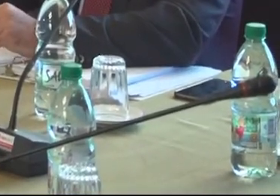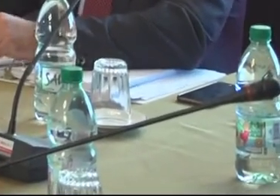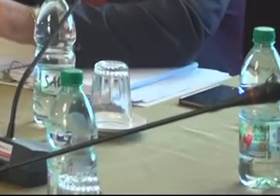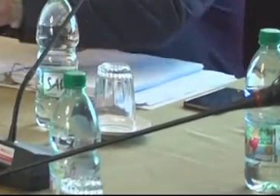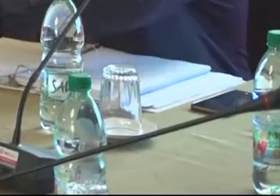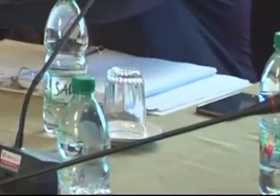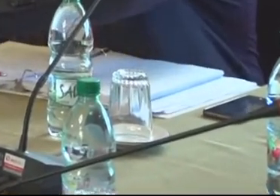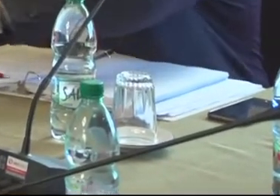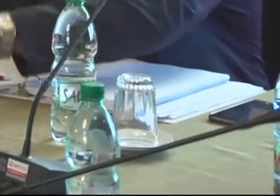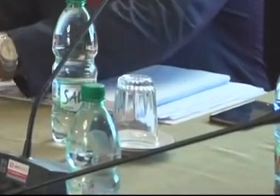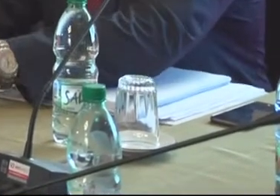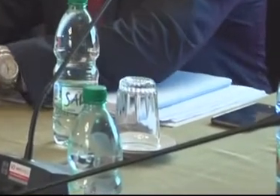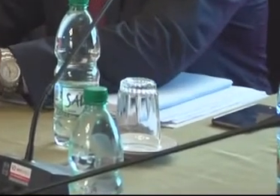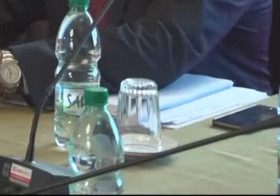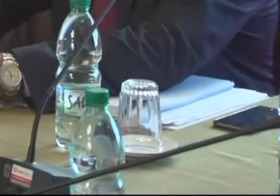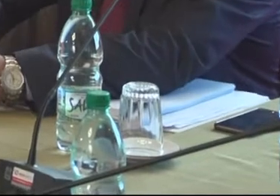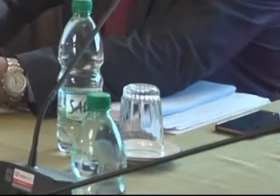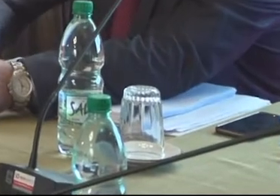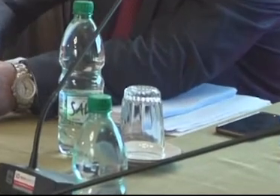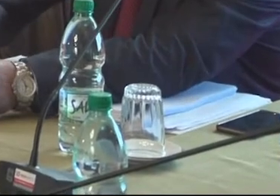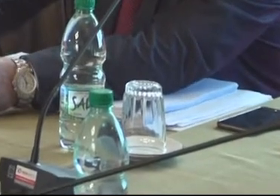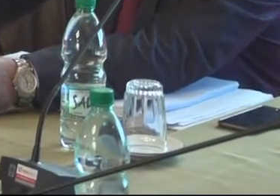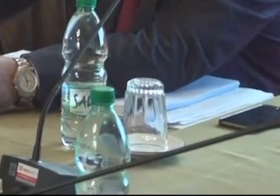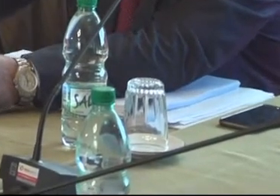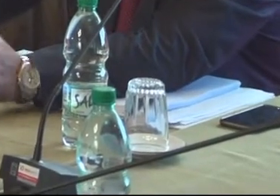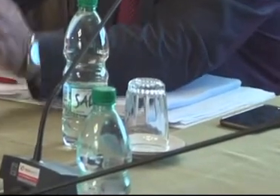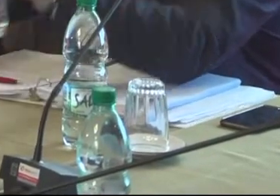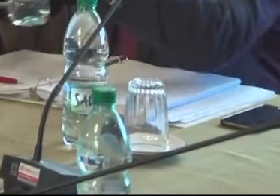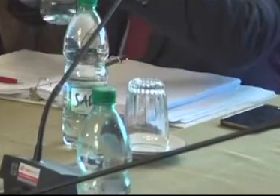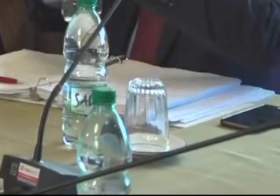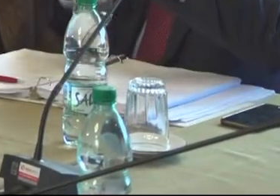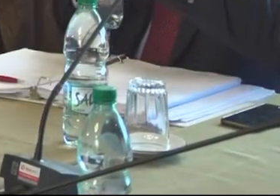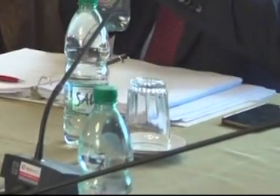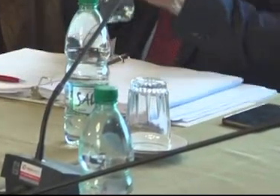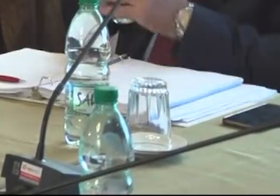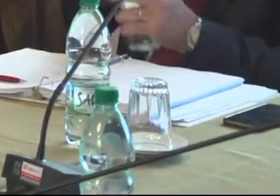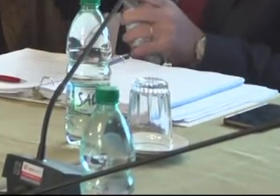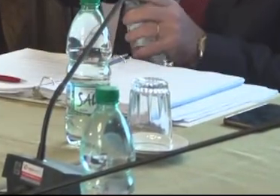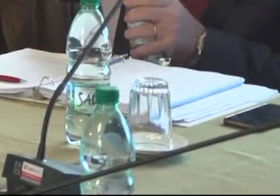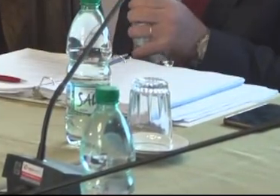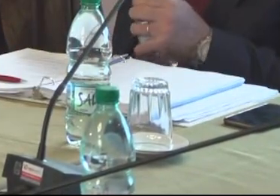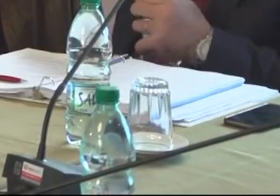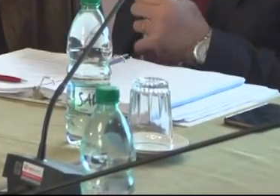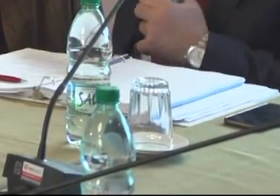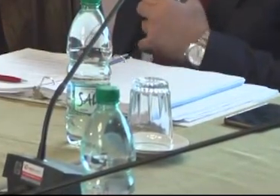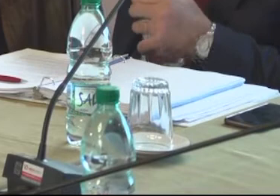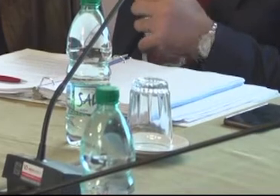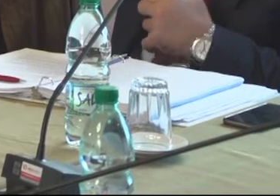lo que efectivamente tenemos que lamentar porque estos